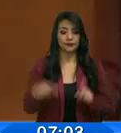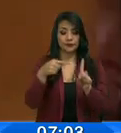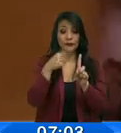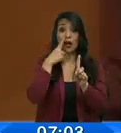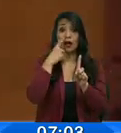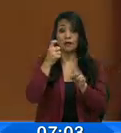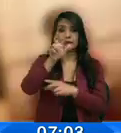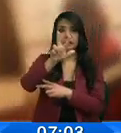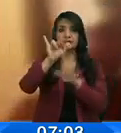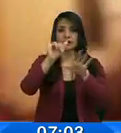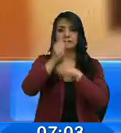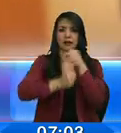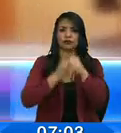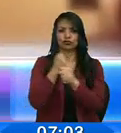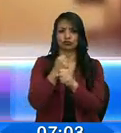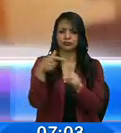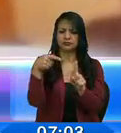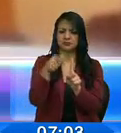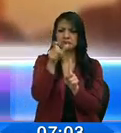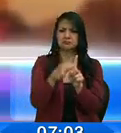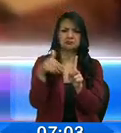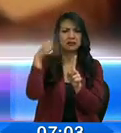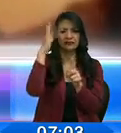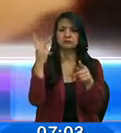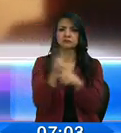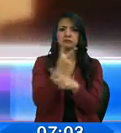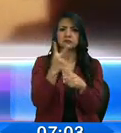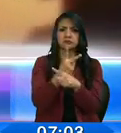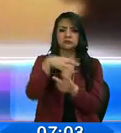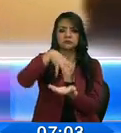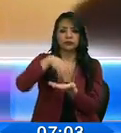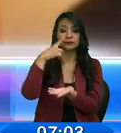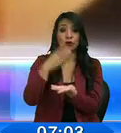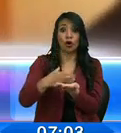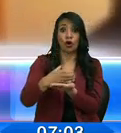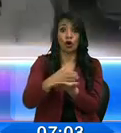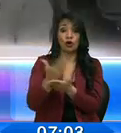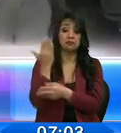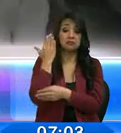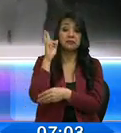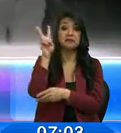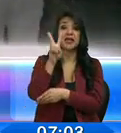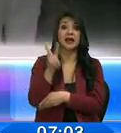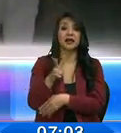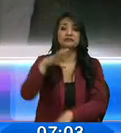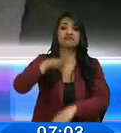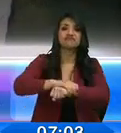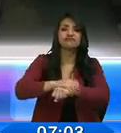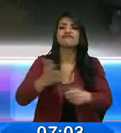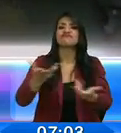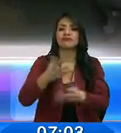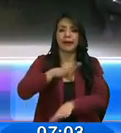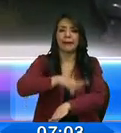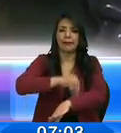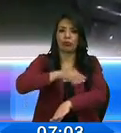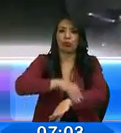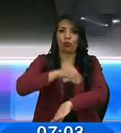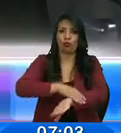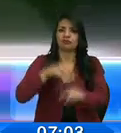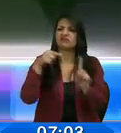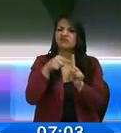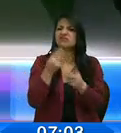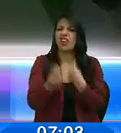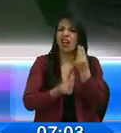36 años de edad, quien figura como uno de los más buscados de la provincia del Oro, fue capturado el pasado día viernes en la ciudad de Quevedo. El sospechoso estaba